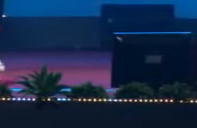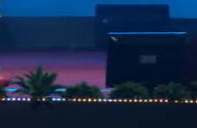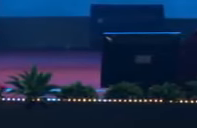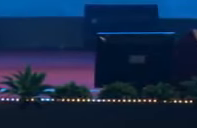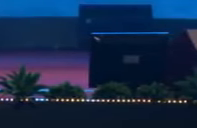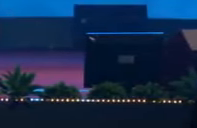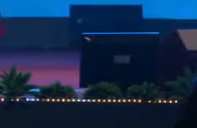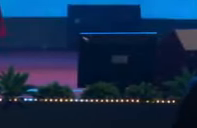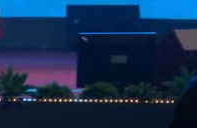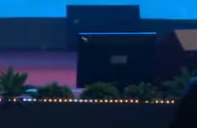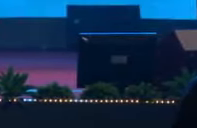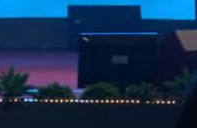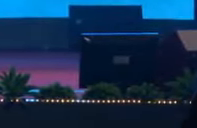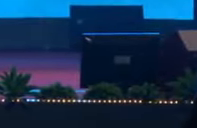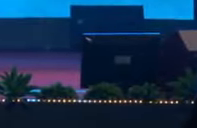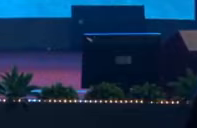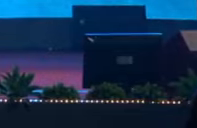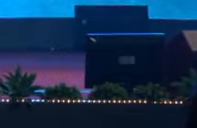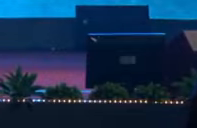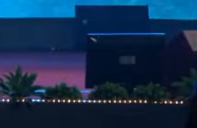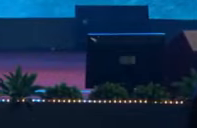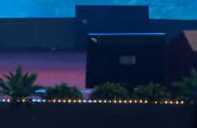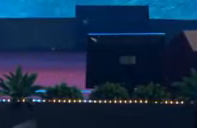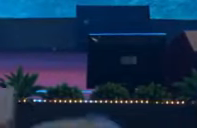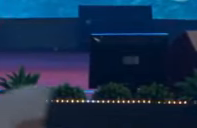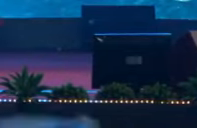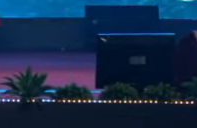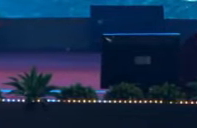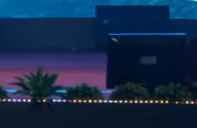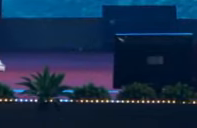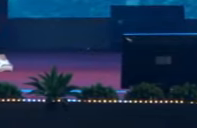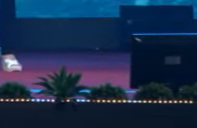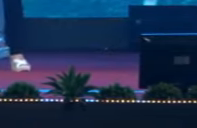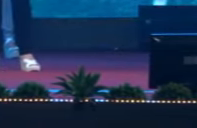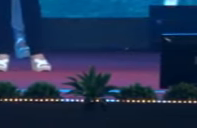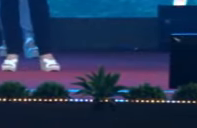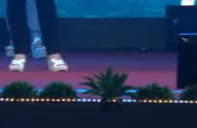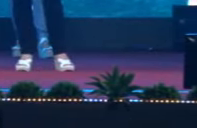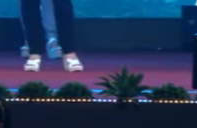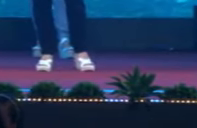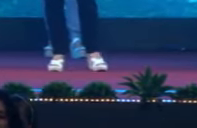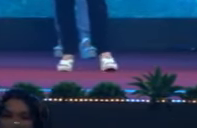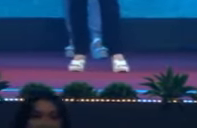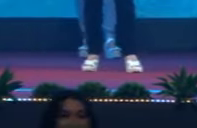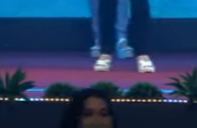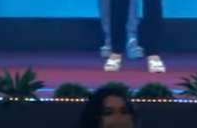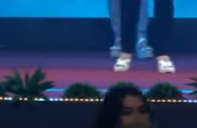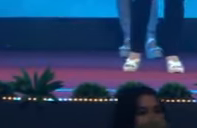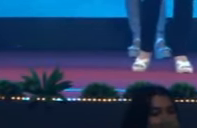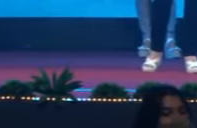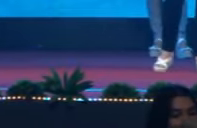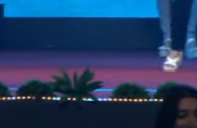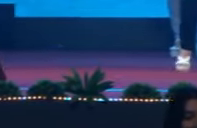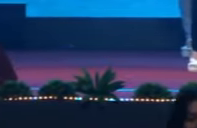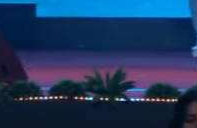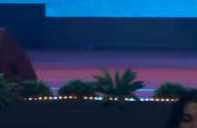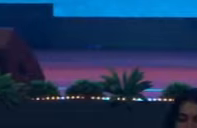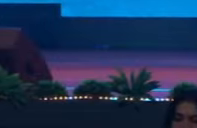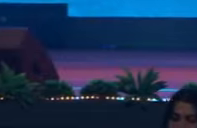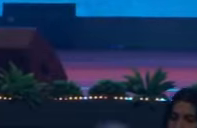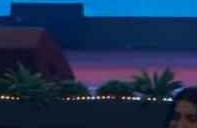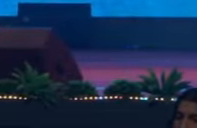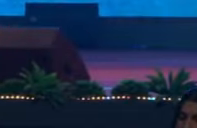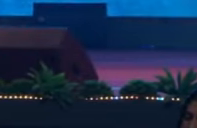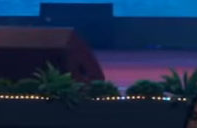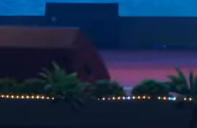llamadas en la oficina. Cubrimos en esta semana a Annette Cora. Cubrimos a nuestro pastor y amigo, apóstol Sidney Stair. Y todos a